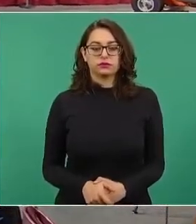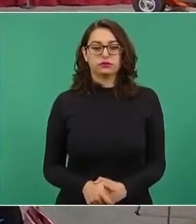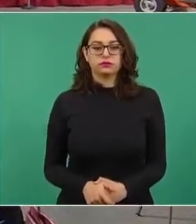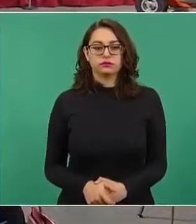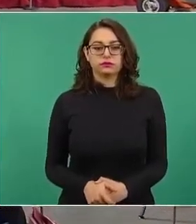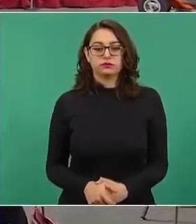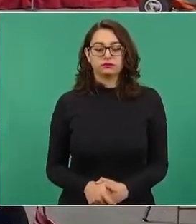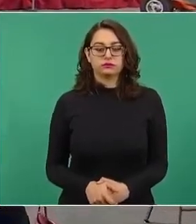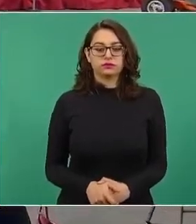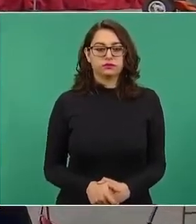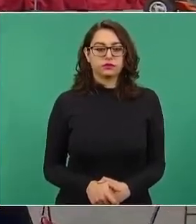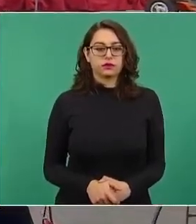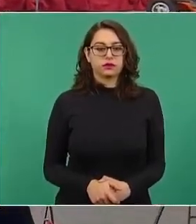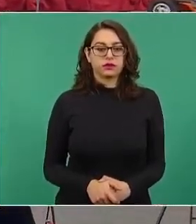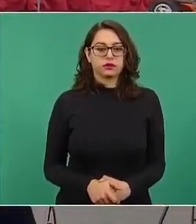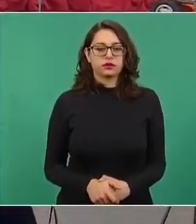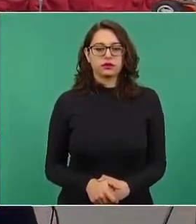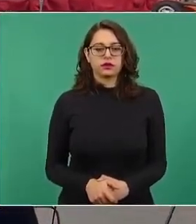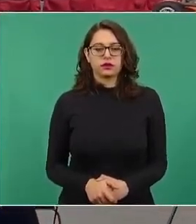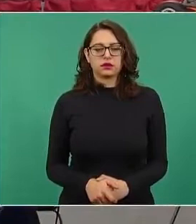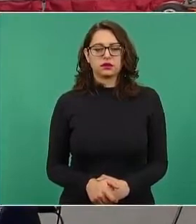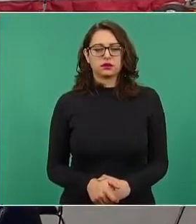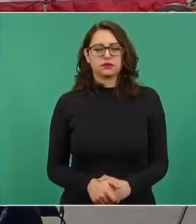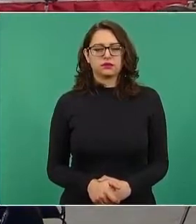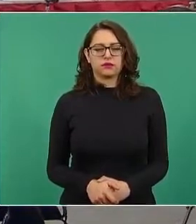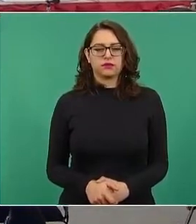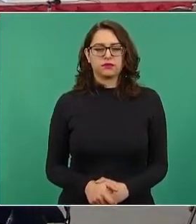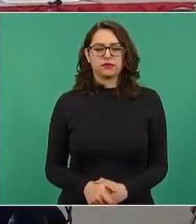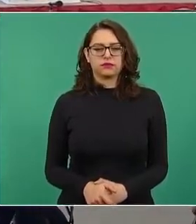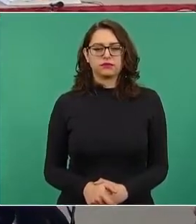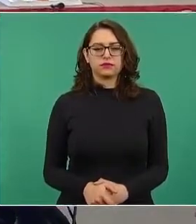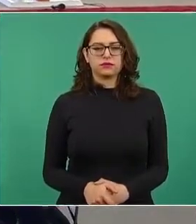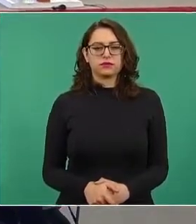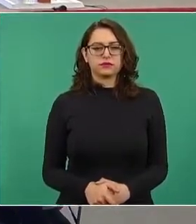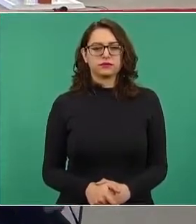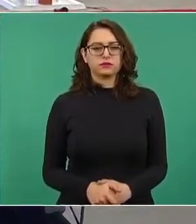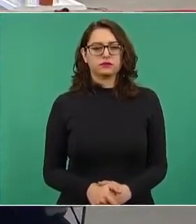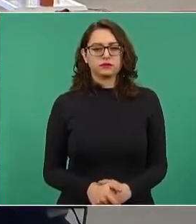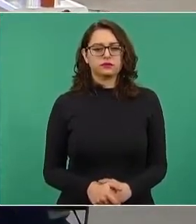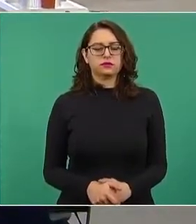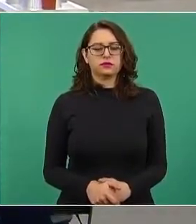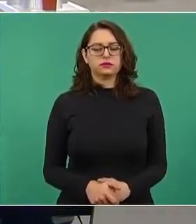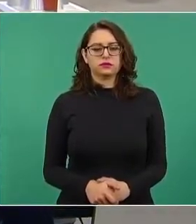¿Y este qué? Este es carbón. No, ¿esta qué es?